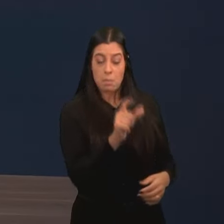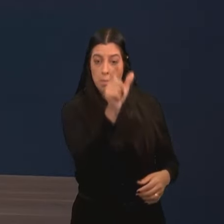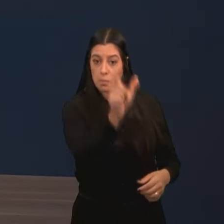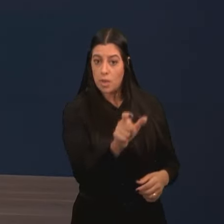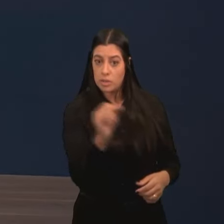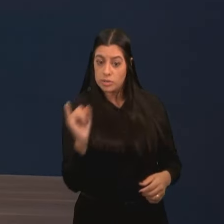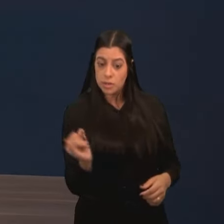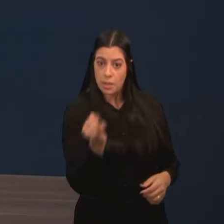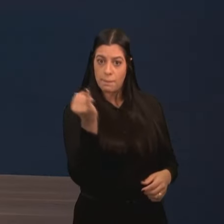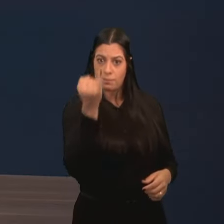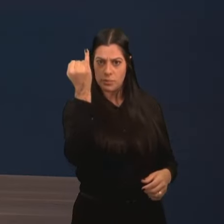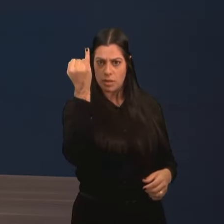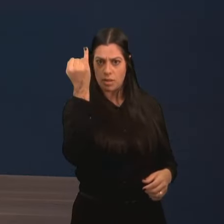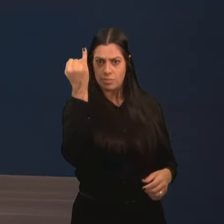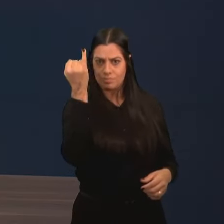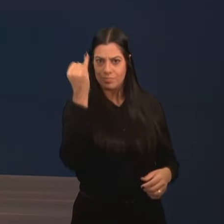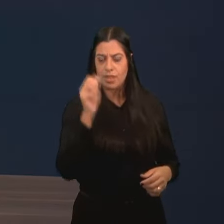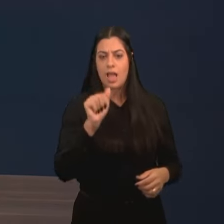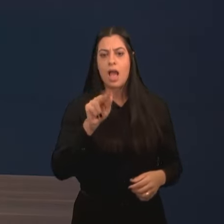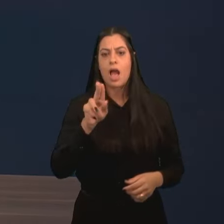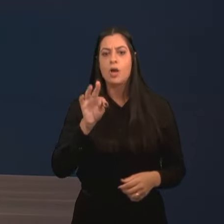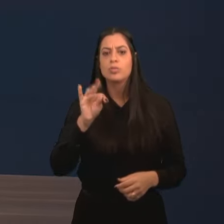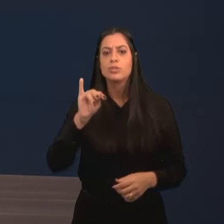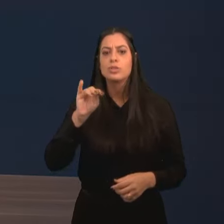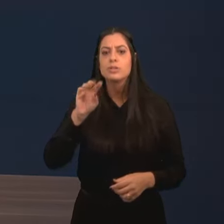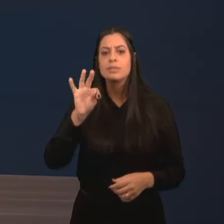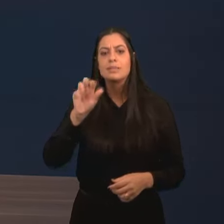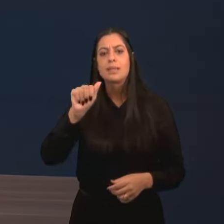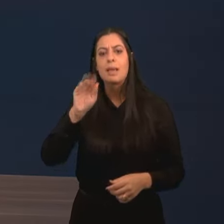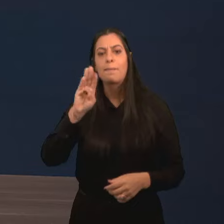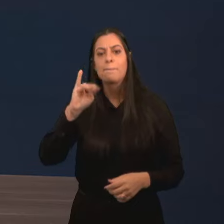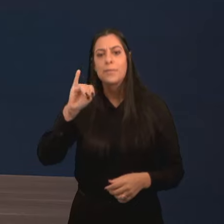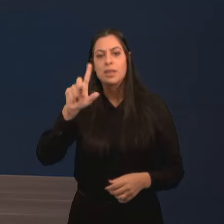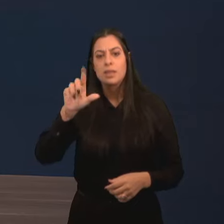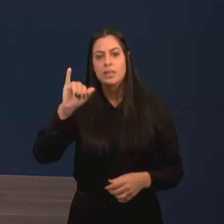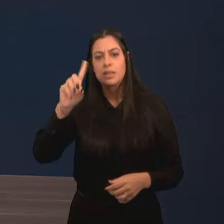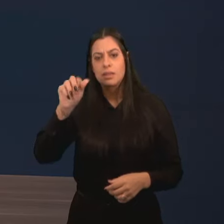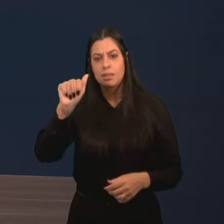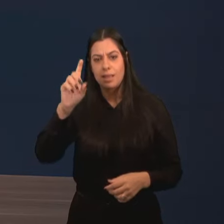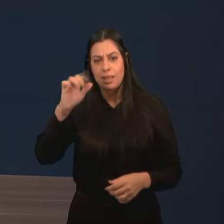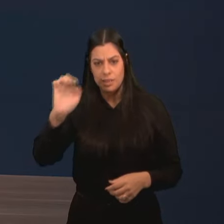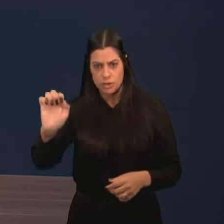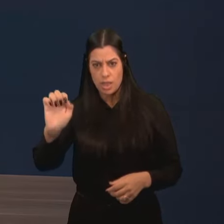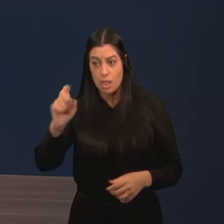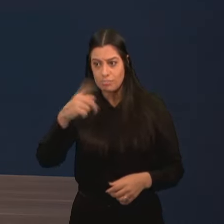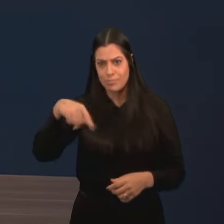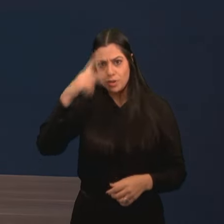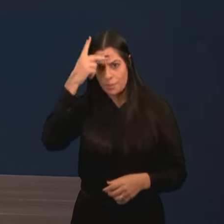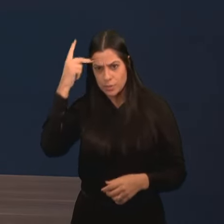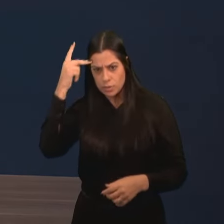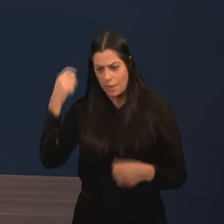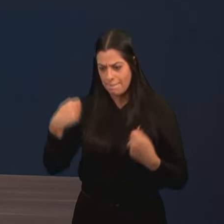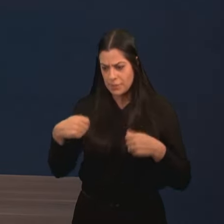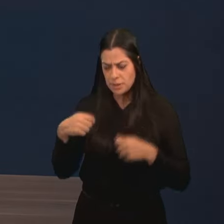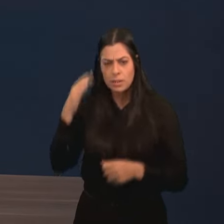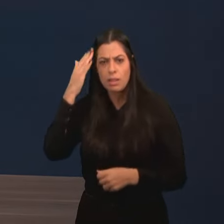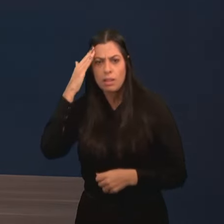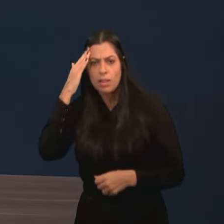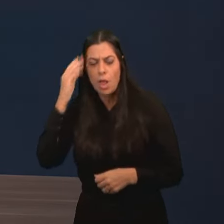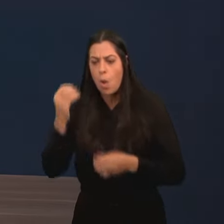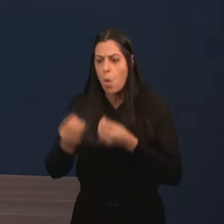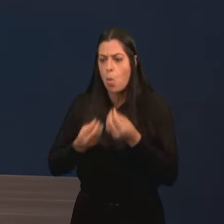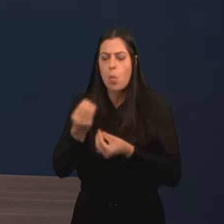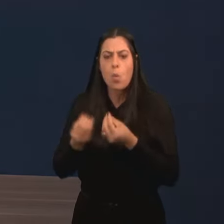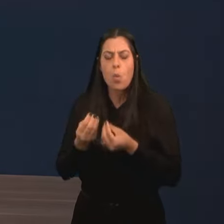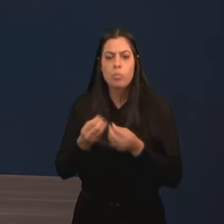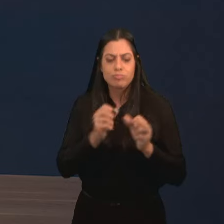aún más importante, de la auditabilidad. Las personas necesitan comprender cómo es que esos sistemas,